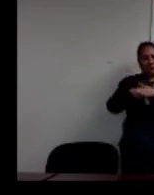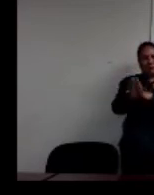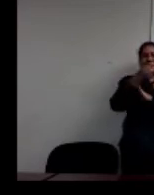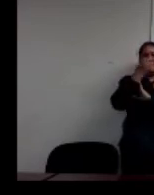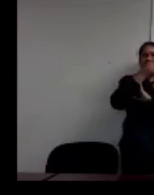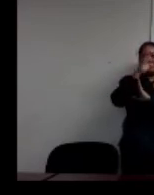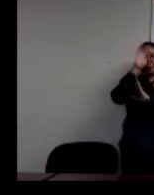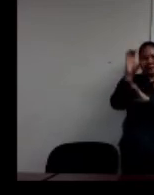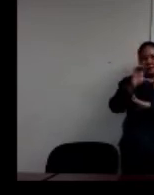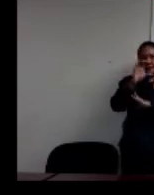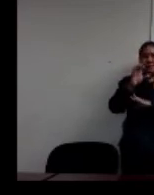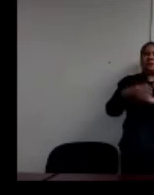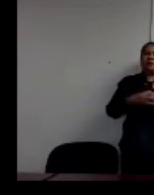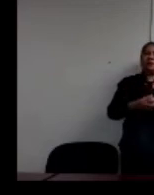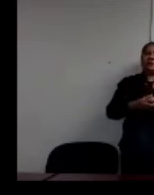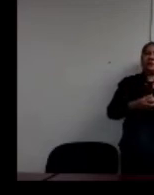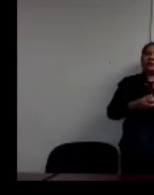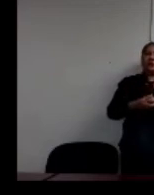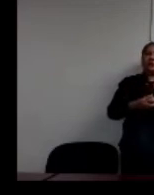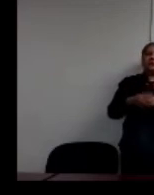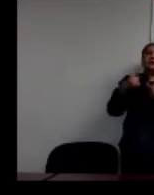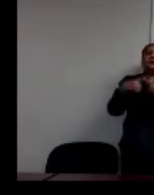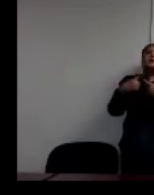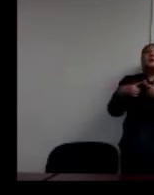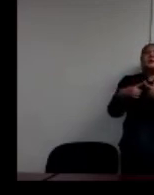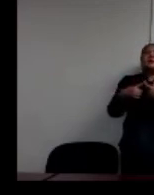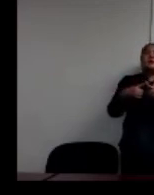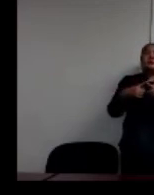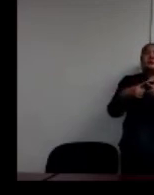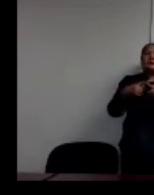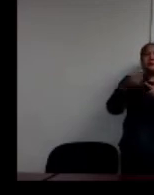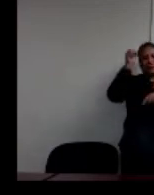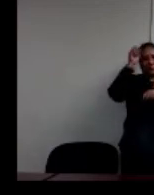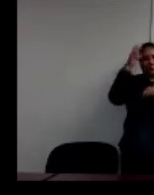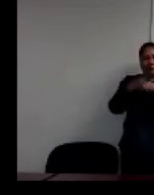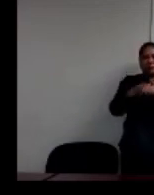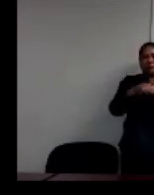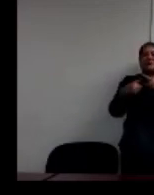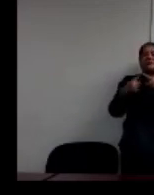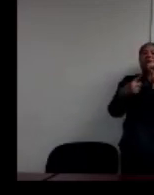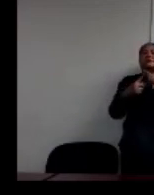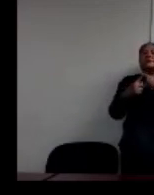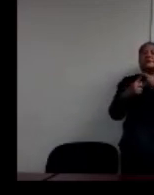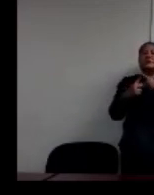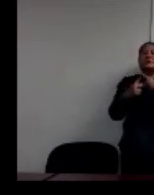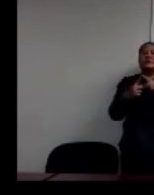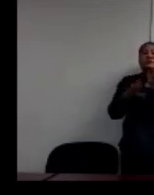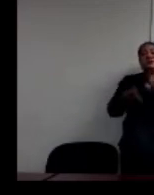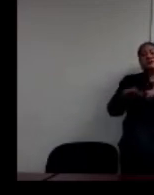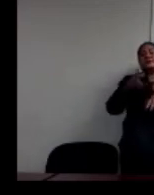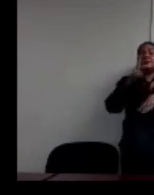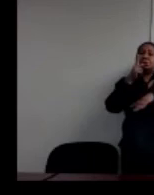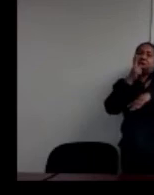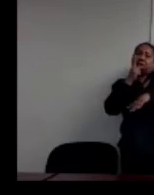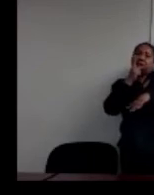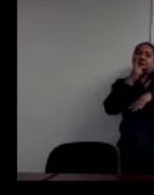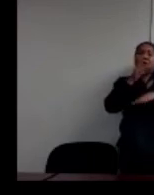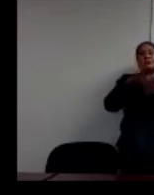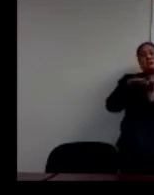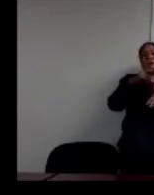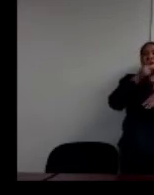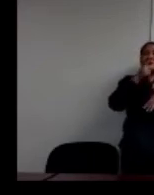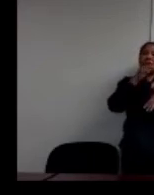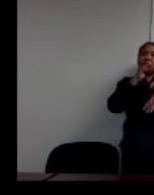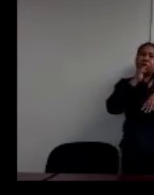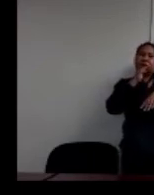ciclo escolar. ¿Quién estaba a cargo de supervisar que completara las tareas? Bueno, a veces que el papá, a veces que la mamá o